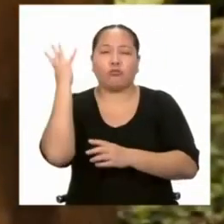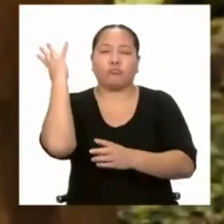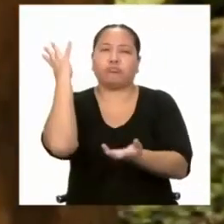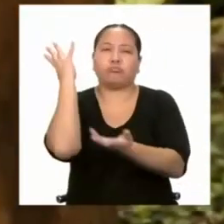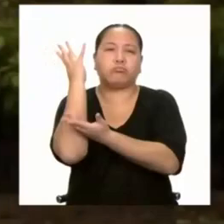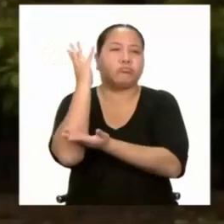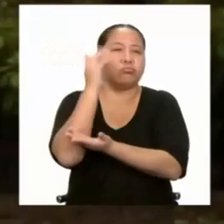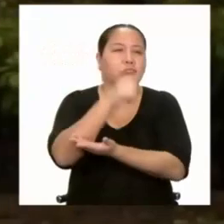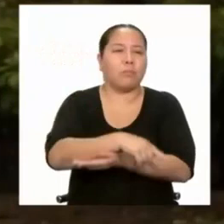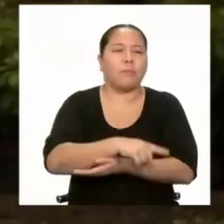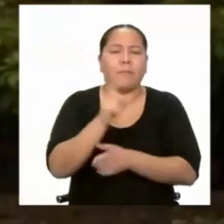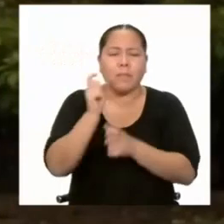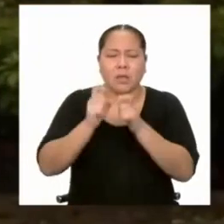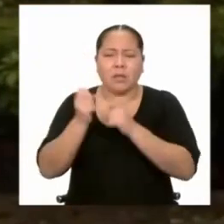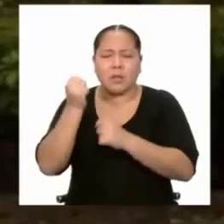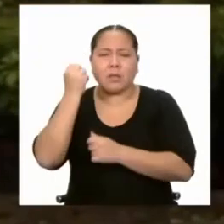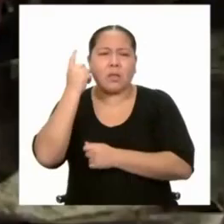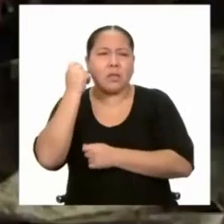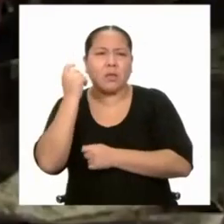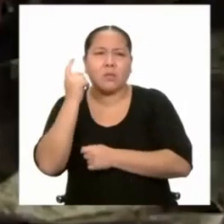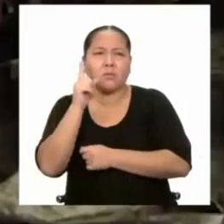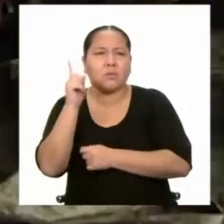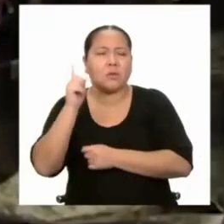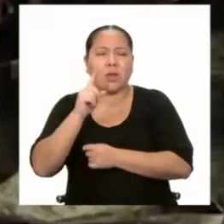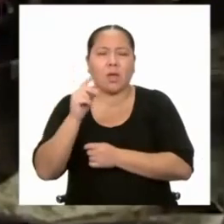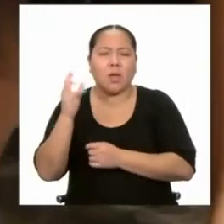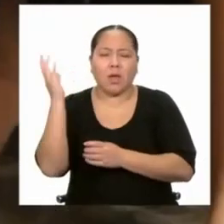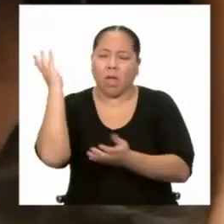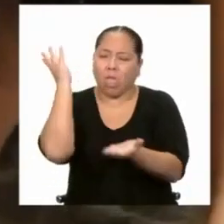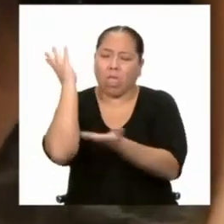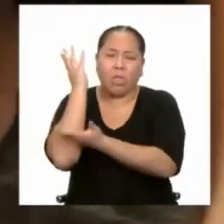la tala no era bueno.